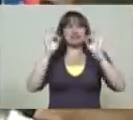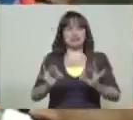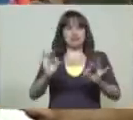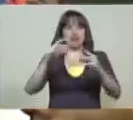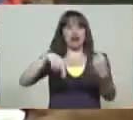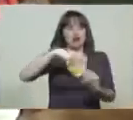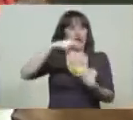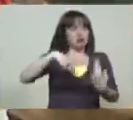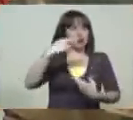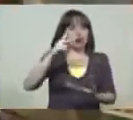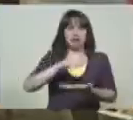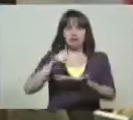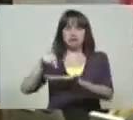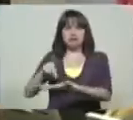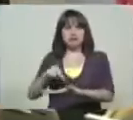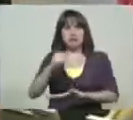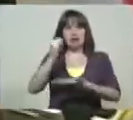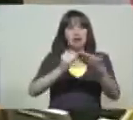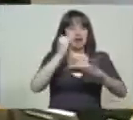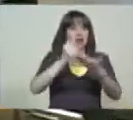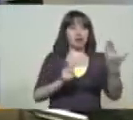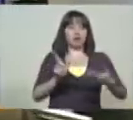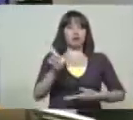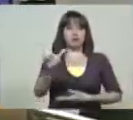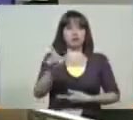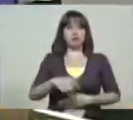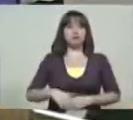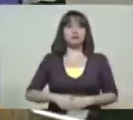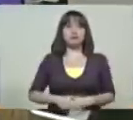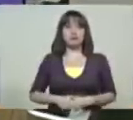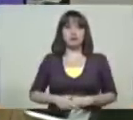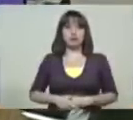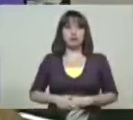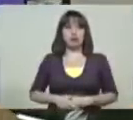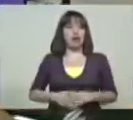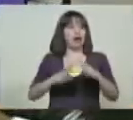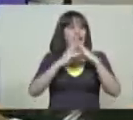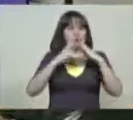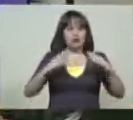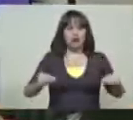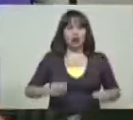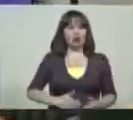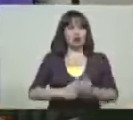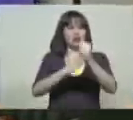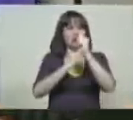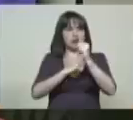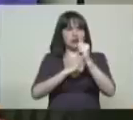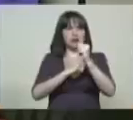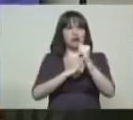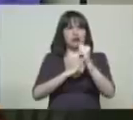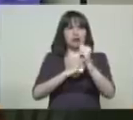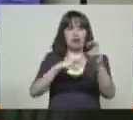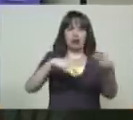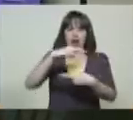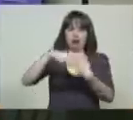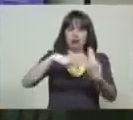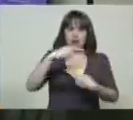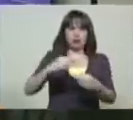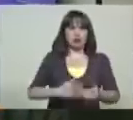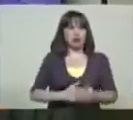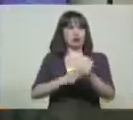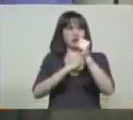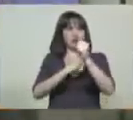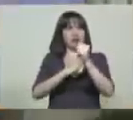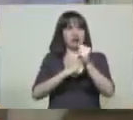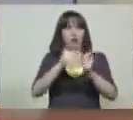todos los militantes inscritos en el carné del Partido Socialista Unido de Venezuela, a todos los dirigentes, a todos los líderes y